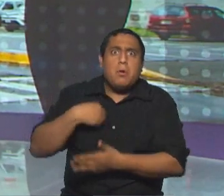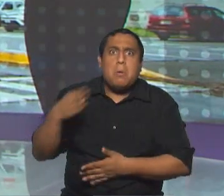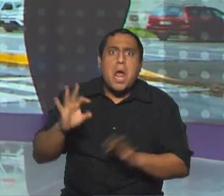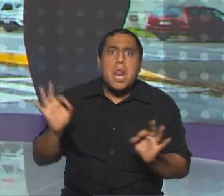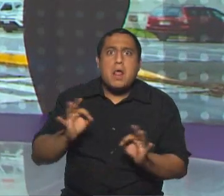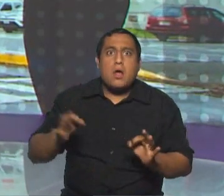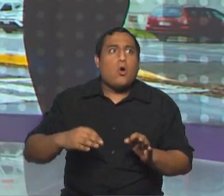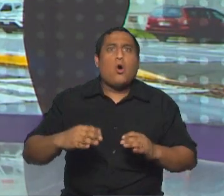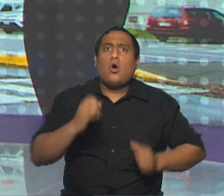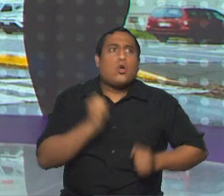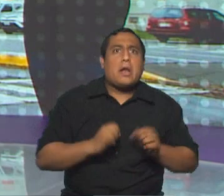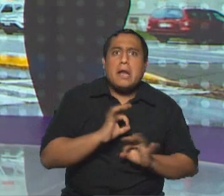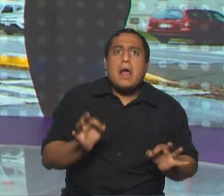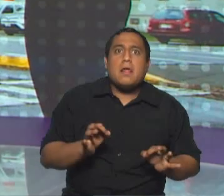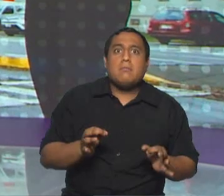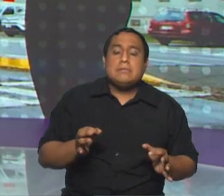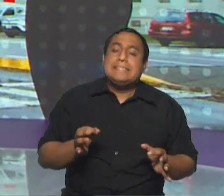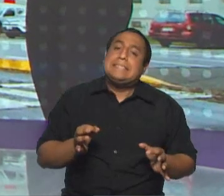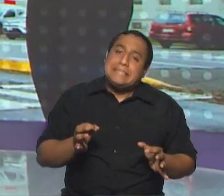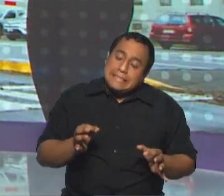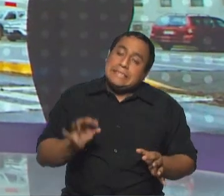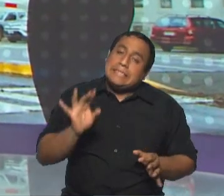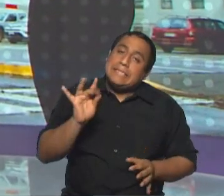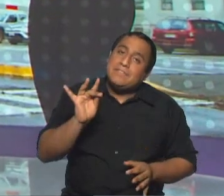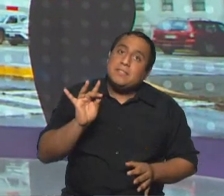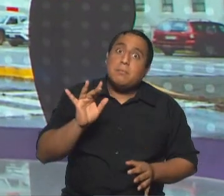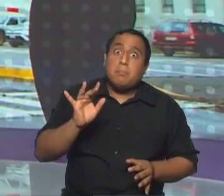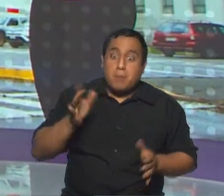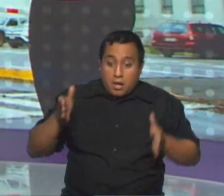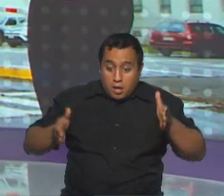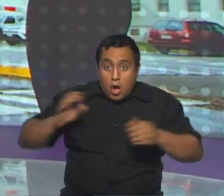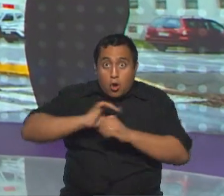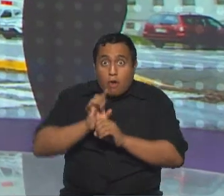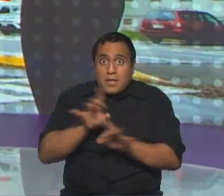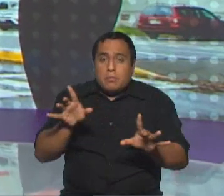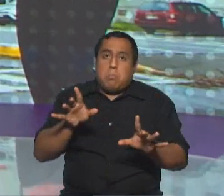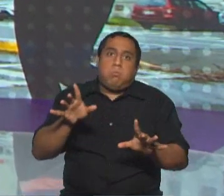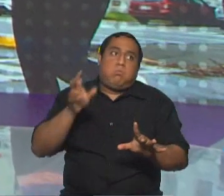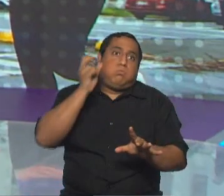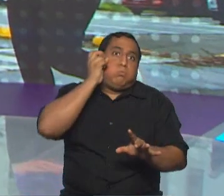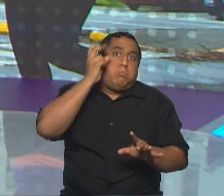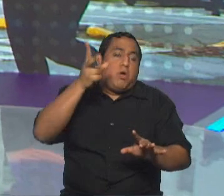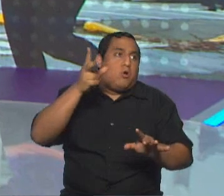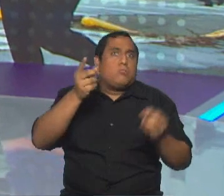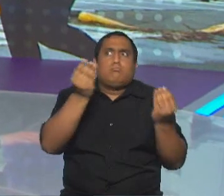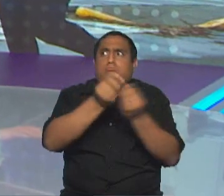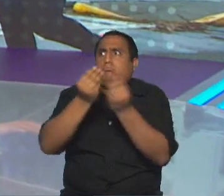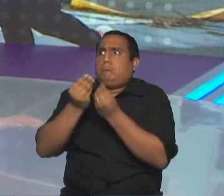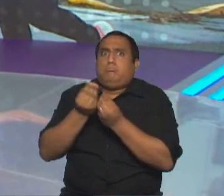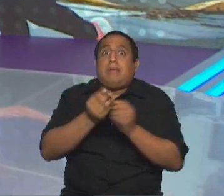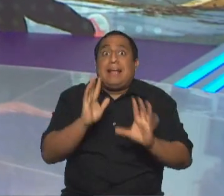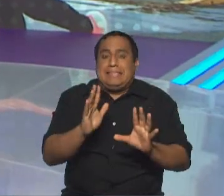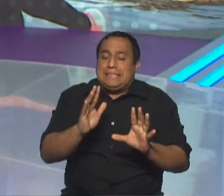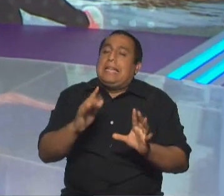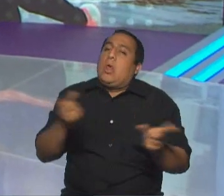salir? Bueno, siempre costó. Pero con la pandemia parece que esto se incrementó y muchísimo más. Por eso hay que